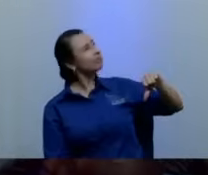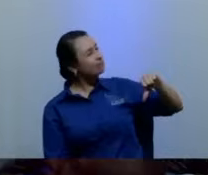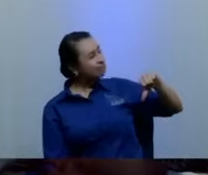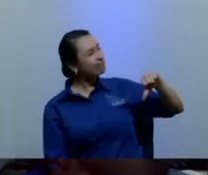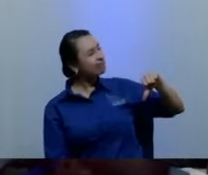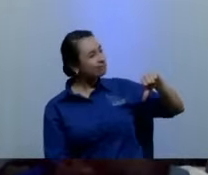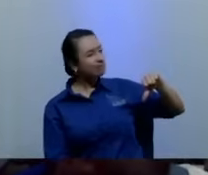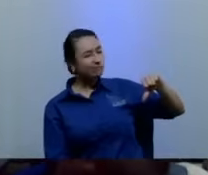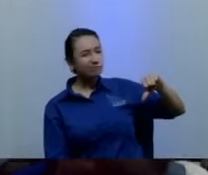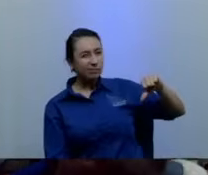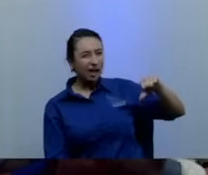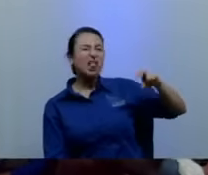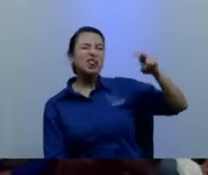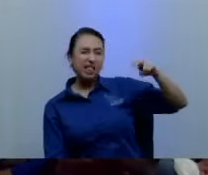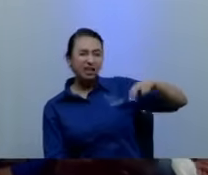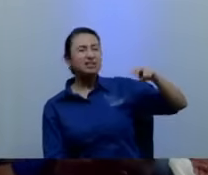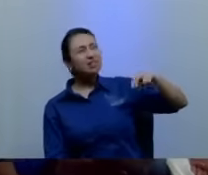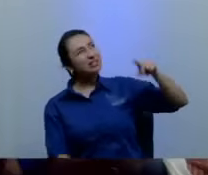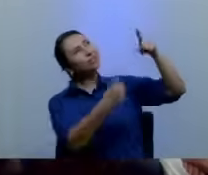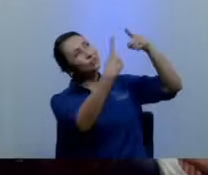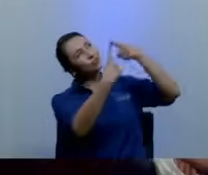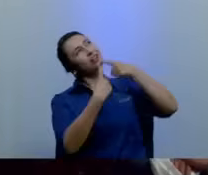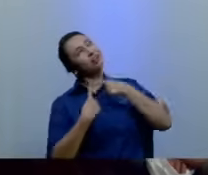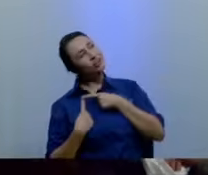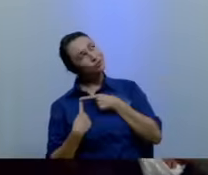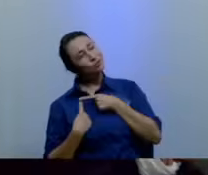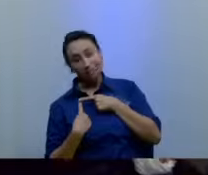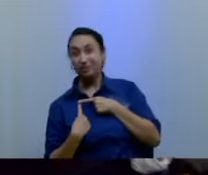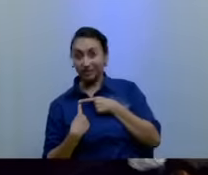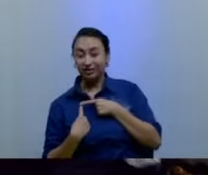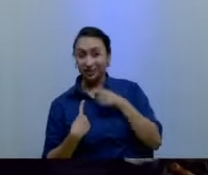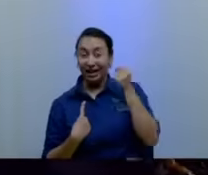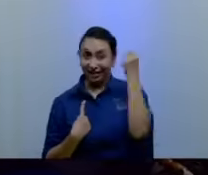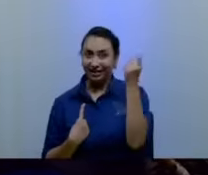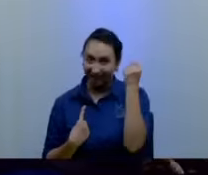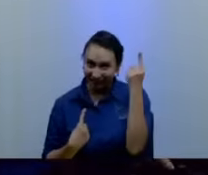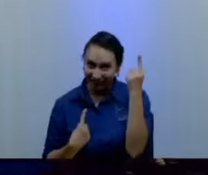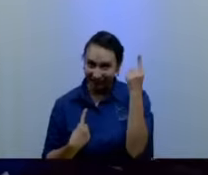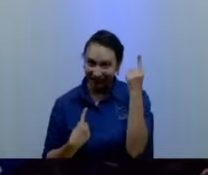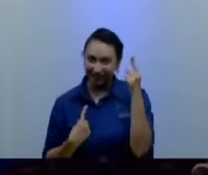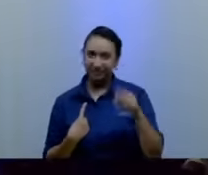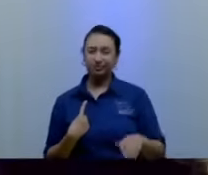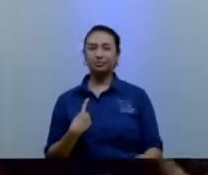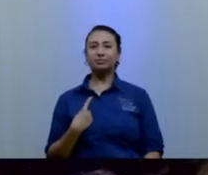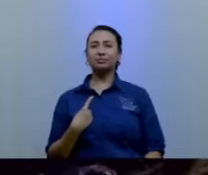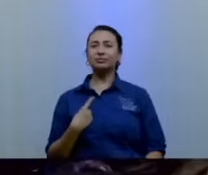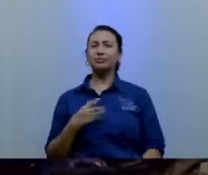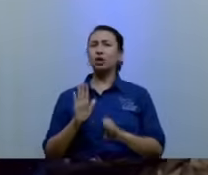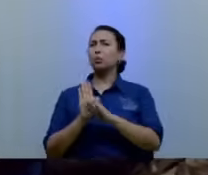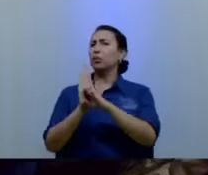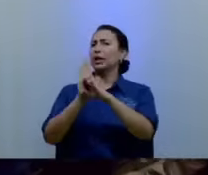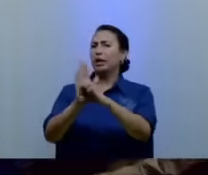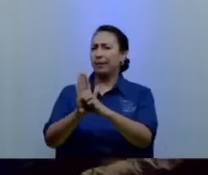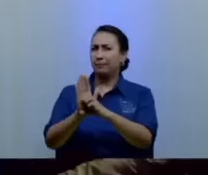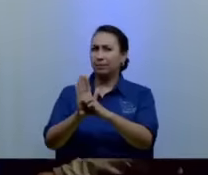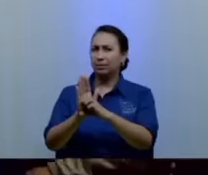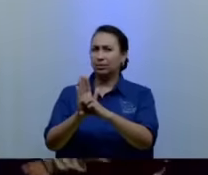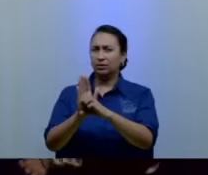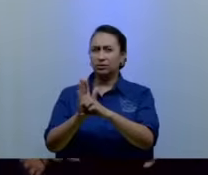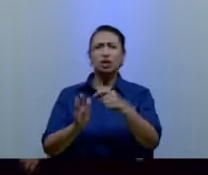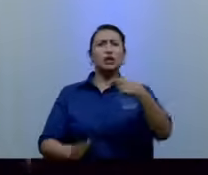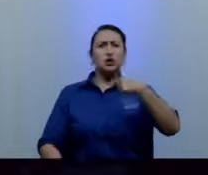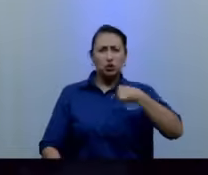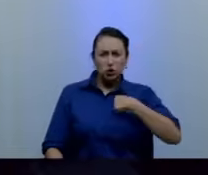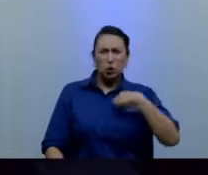¿y ahora qué hacemos? Ahora que ya descubrimos que somos asesinos, ¿ahora qué hacemos? Y entonces les dice Pedro: